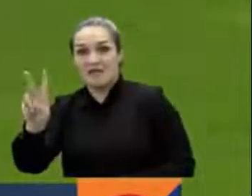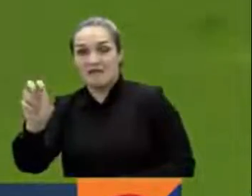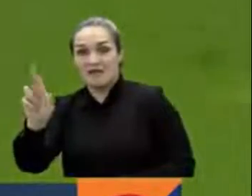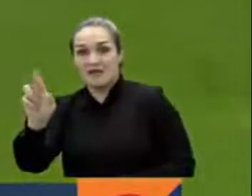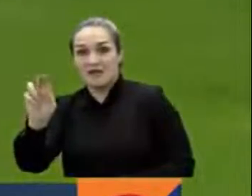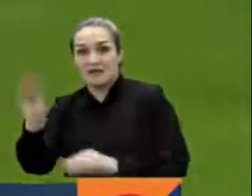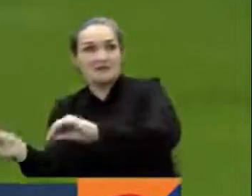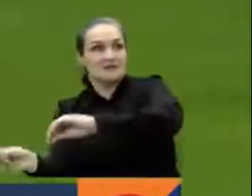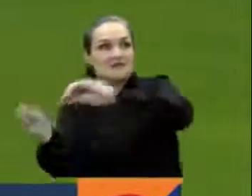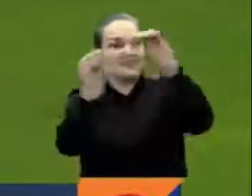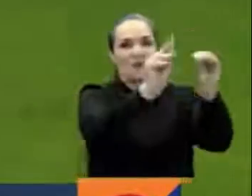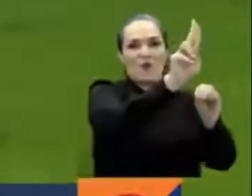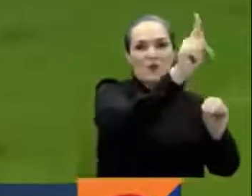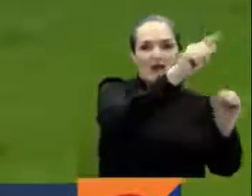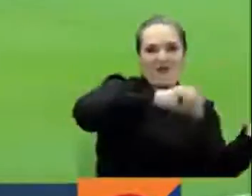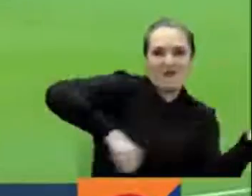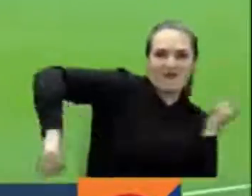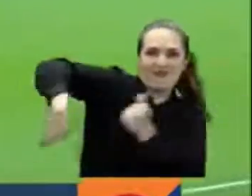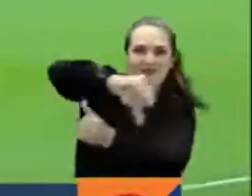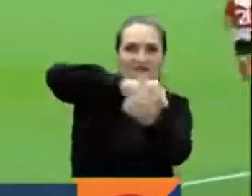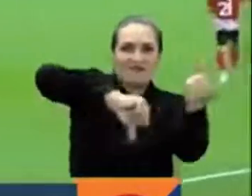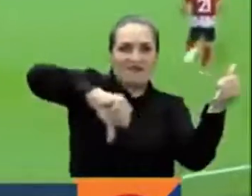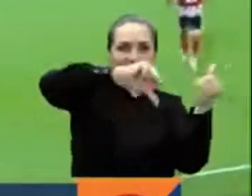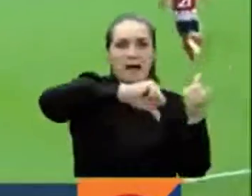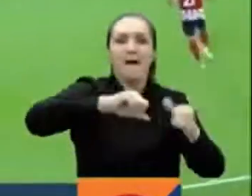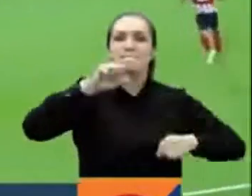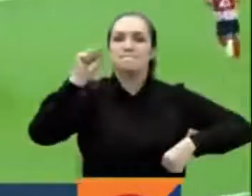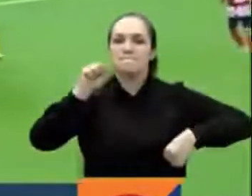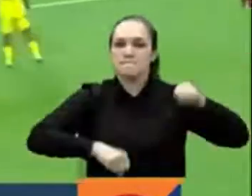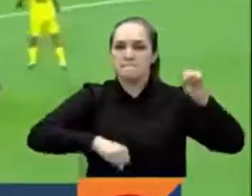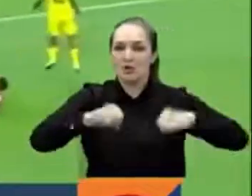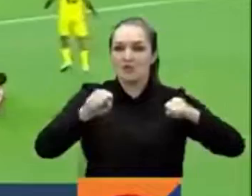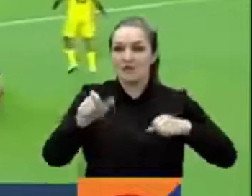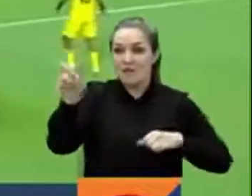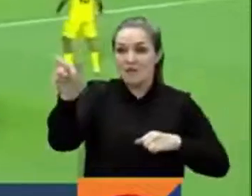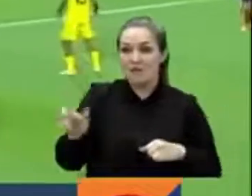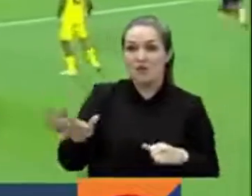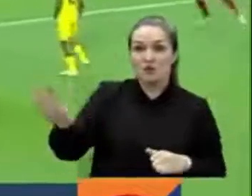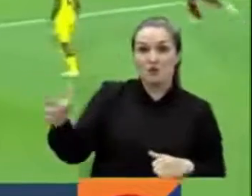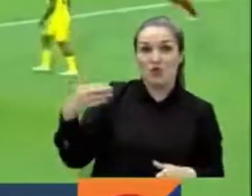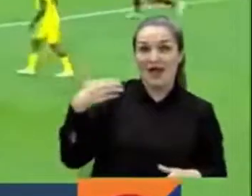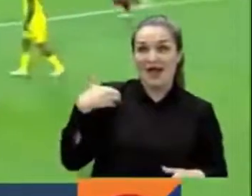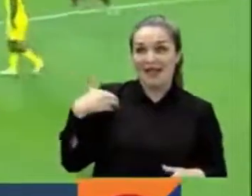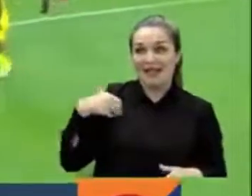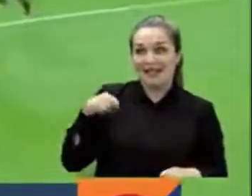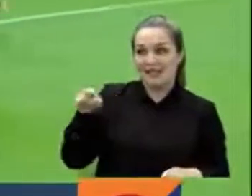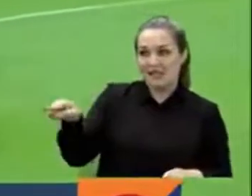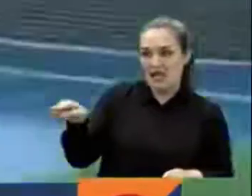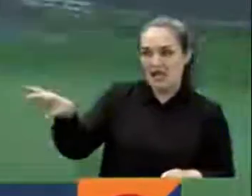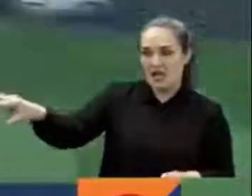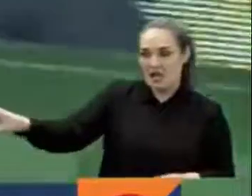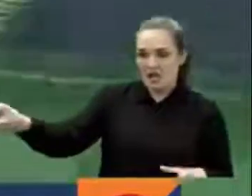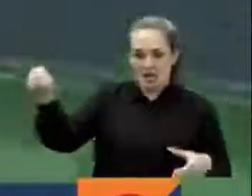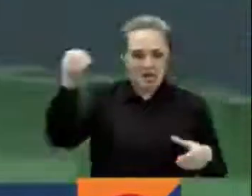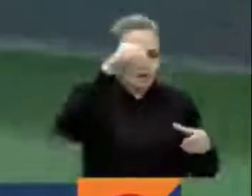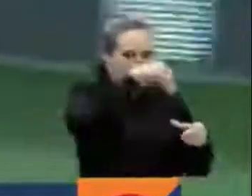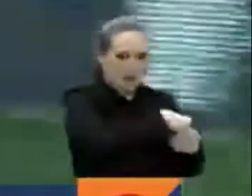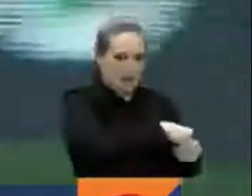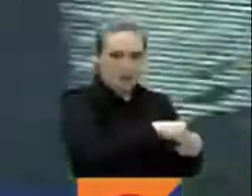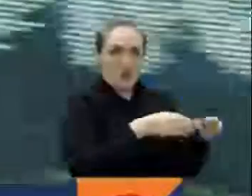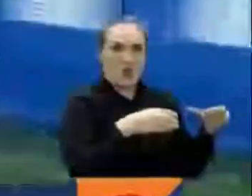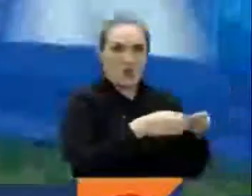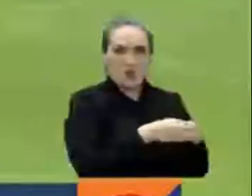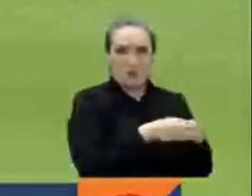se habla de la posibilidad de que Diego Baloyes, el colombiano que juega en Talleres de Córdoba, pueda vestir igualmente la camiseta del conjunto